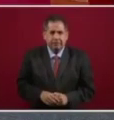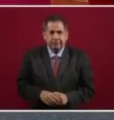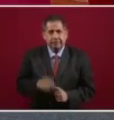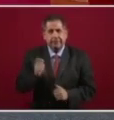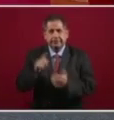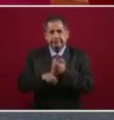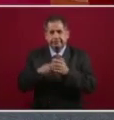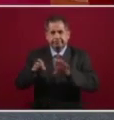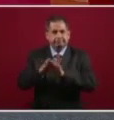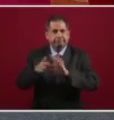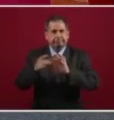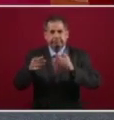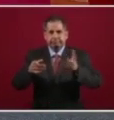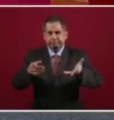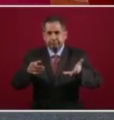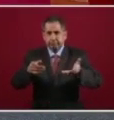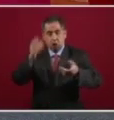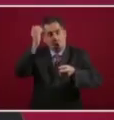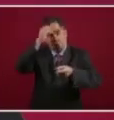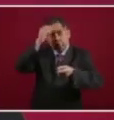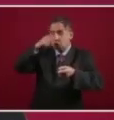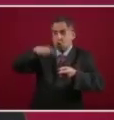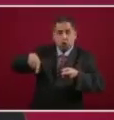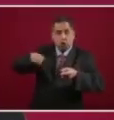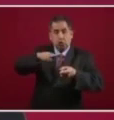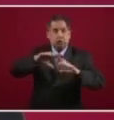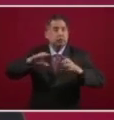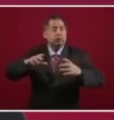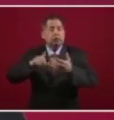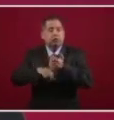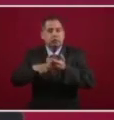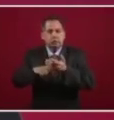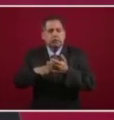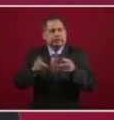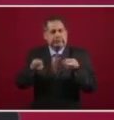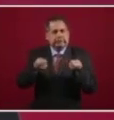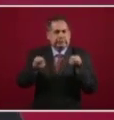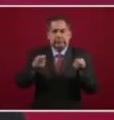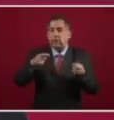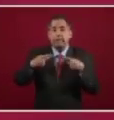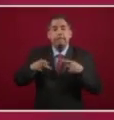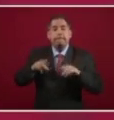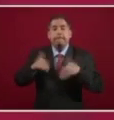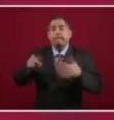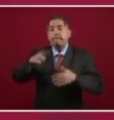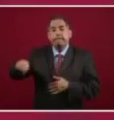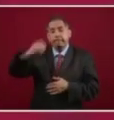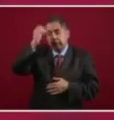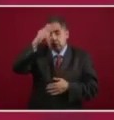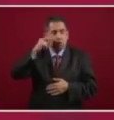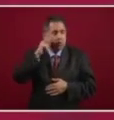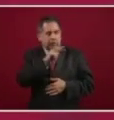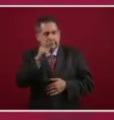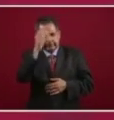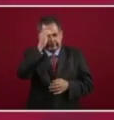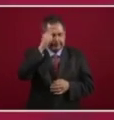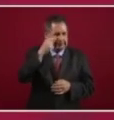y que la opinión pública se vaya regulando con la opinión pública.